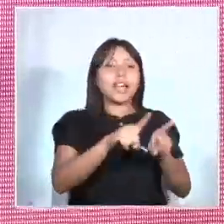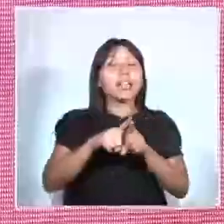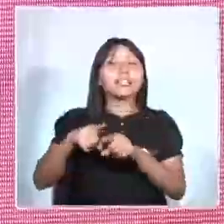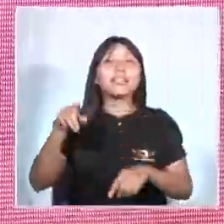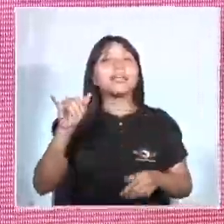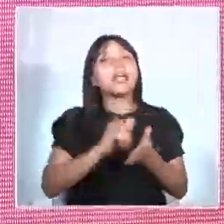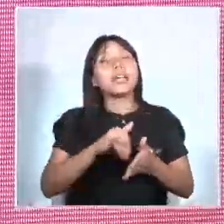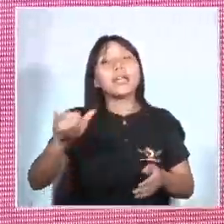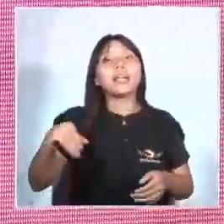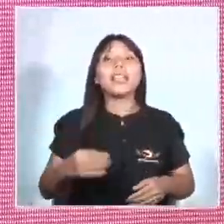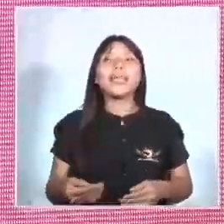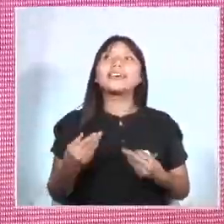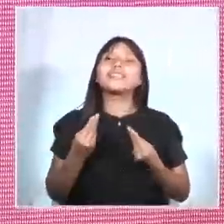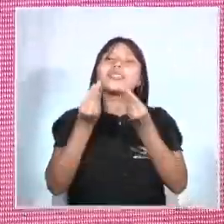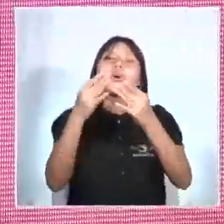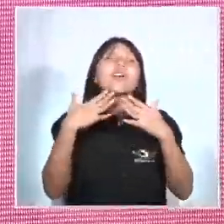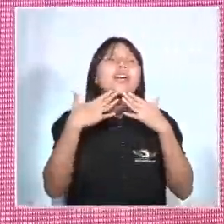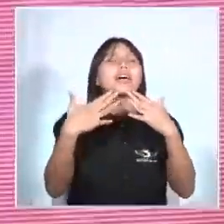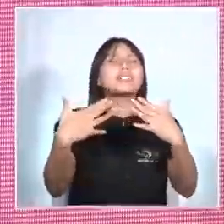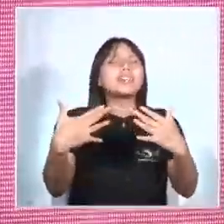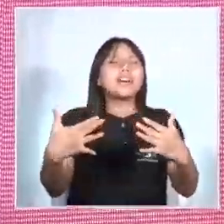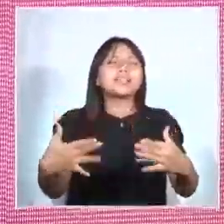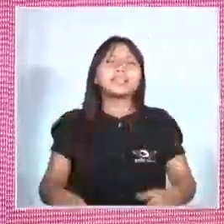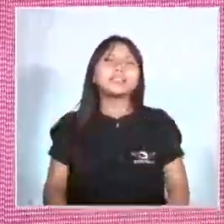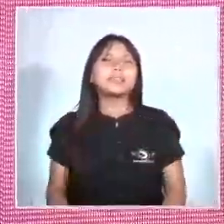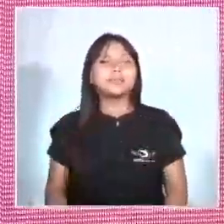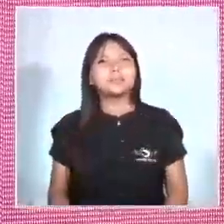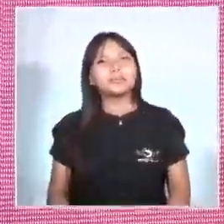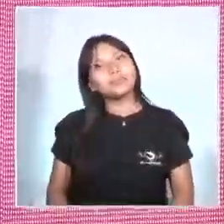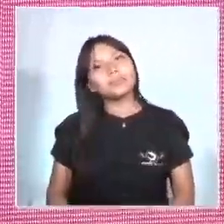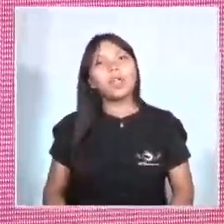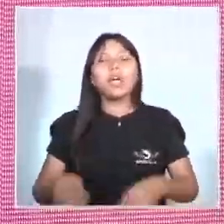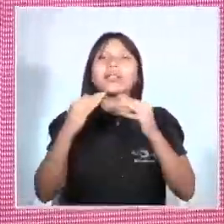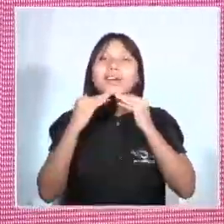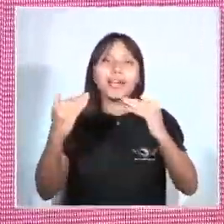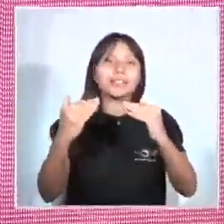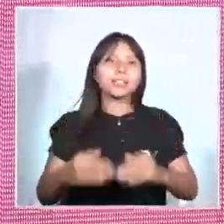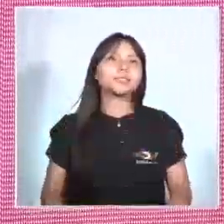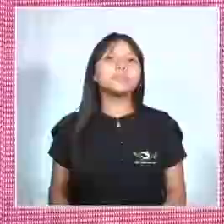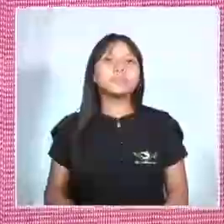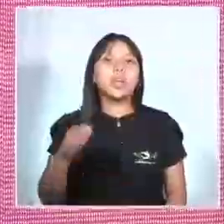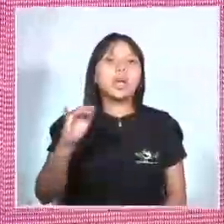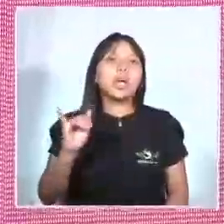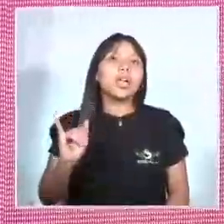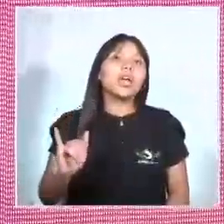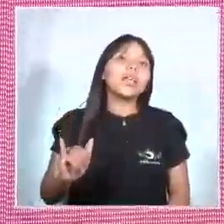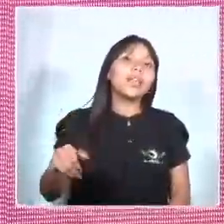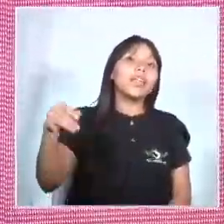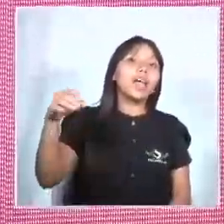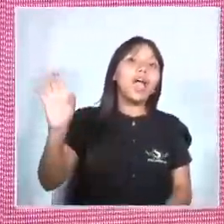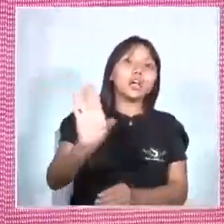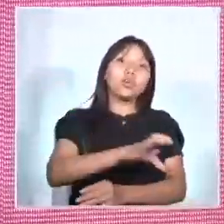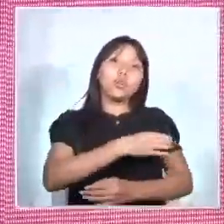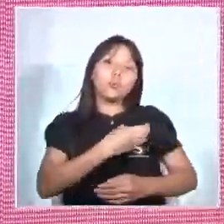agradezco tanta honra, tantas muestras de cariño. Gracias. La colombiana tiene el corazón lleno